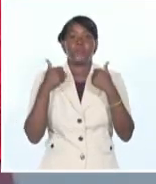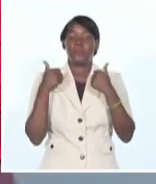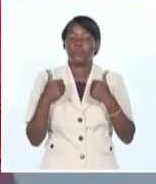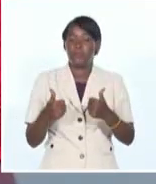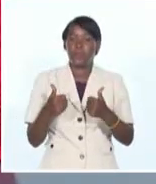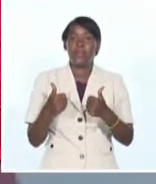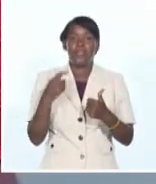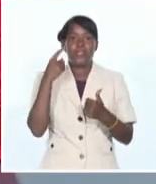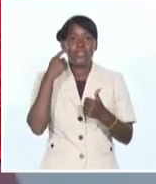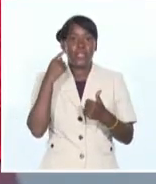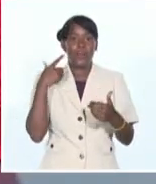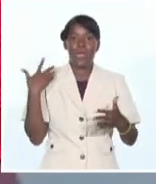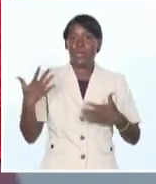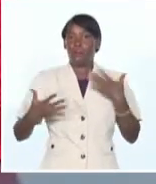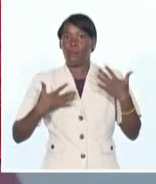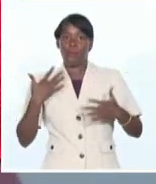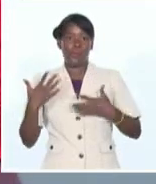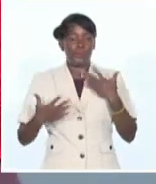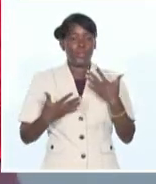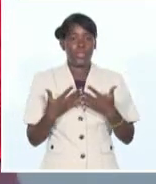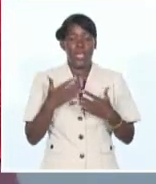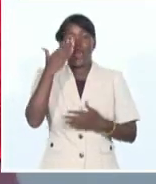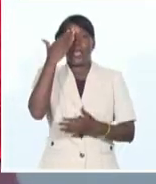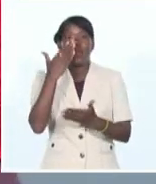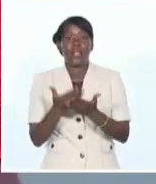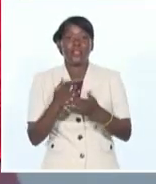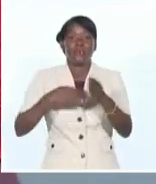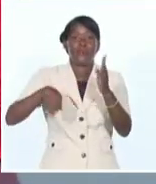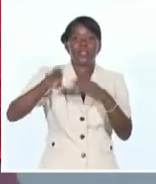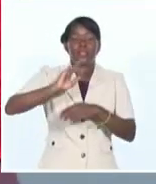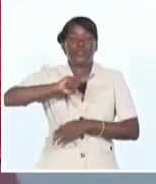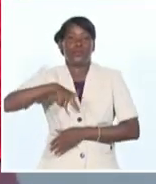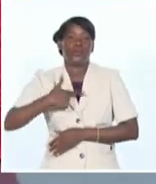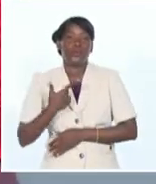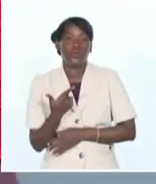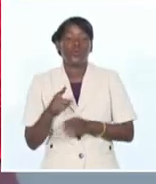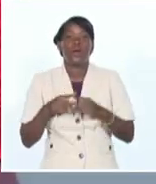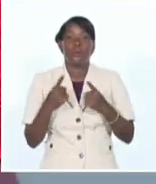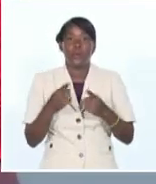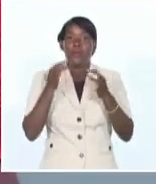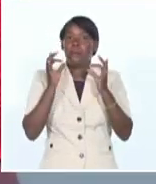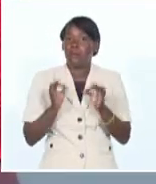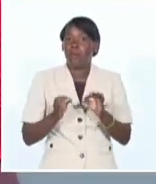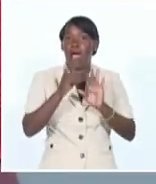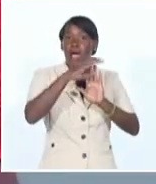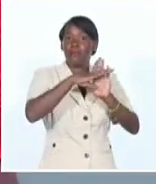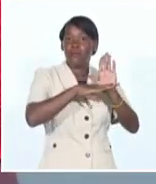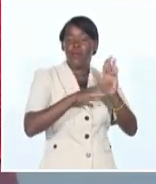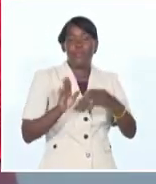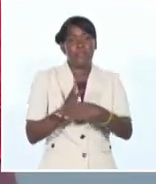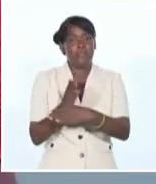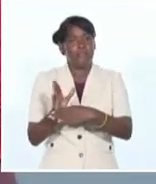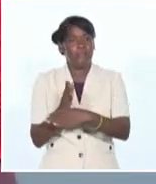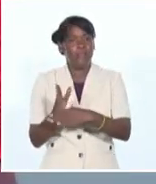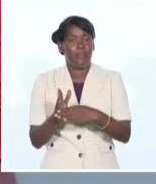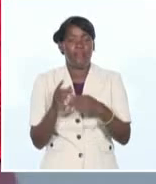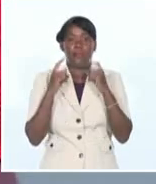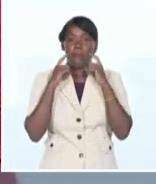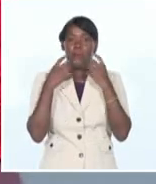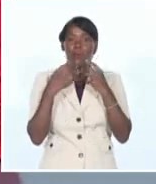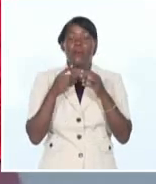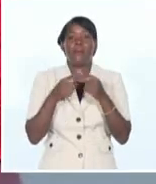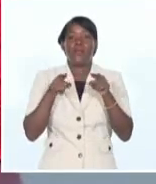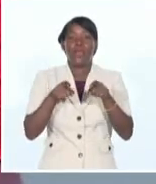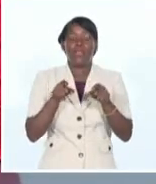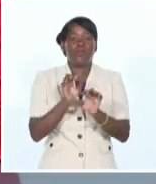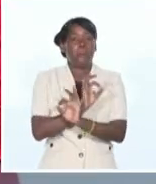culturales de nuestro ministerio a lo largo y ancho del país en diferentes actividades. Ha sido una oportunidad especial, te comentaba. Más